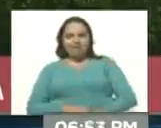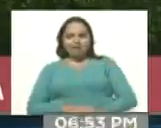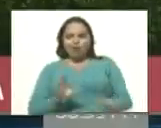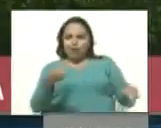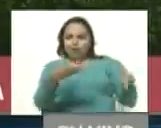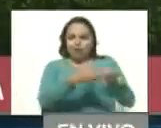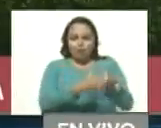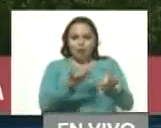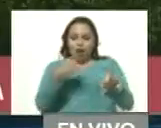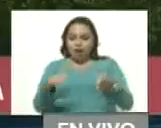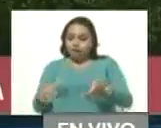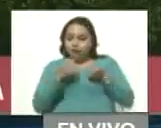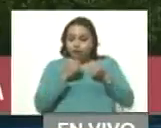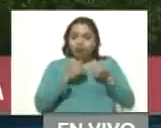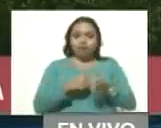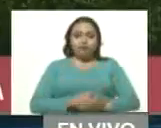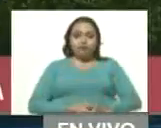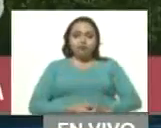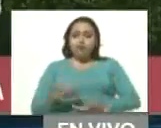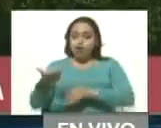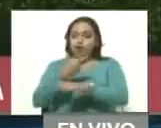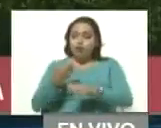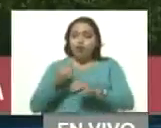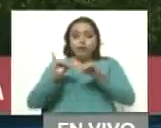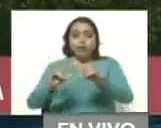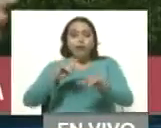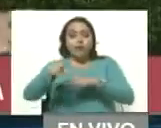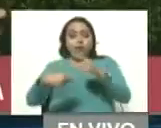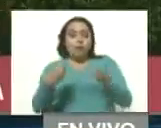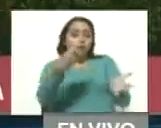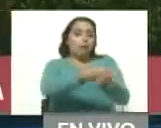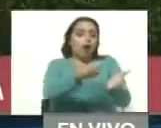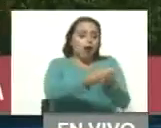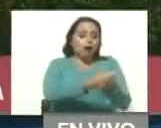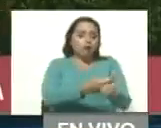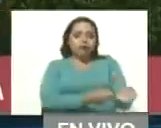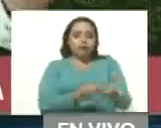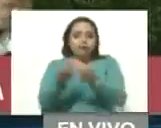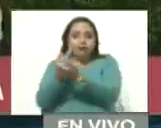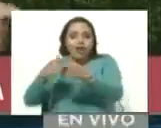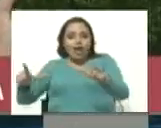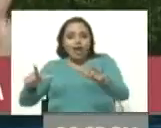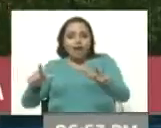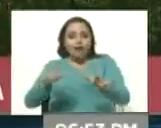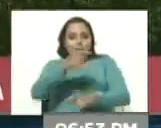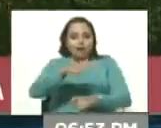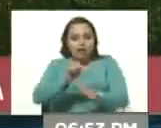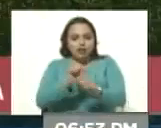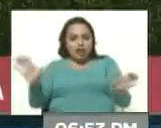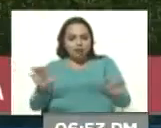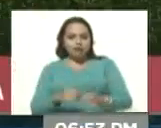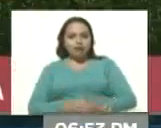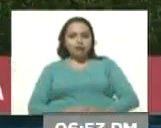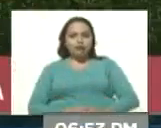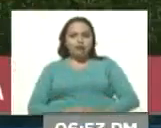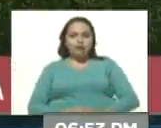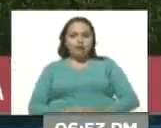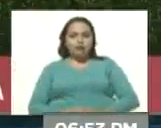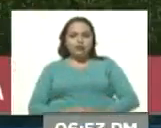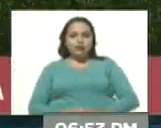que eran dueñas de ello y que fue el estado más bien que indemnizó para que liberaran a los esclavizados también al que fue un negocio para la oligarquía en